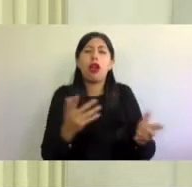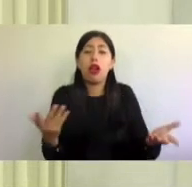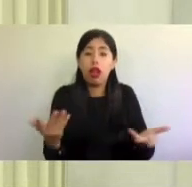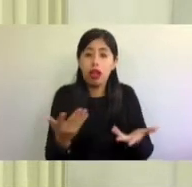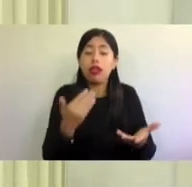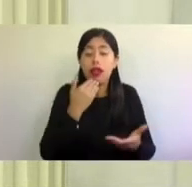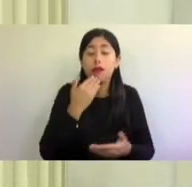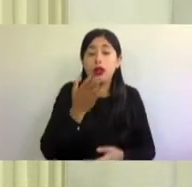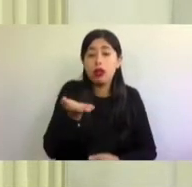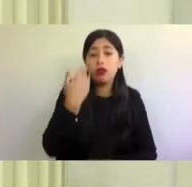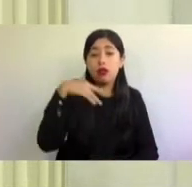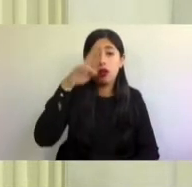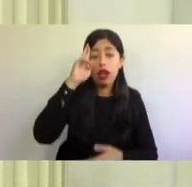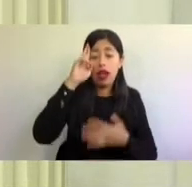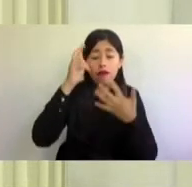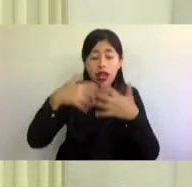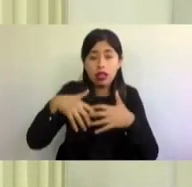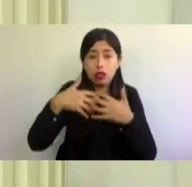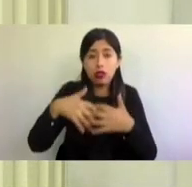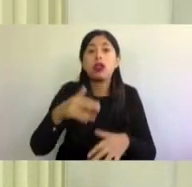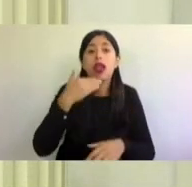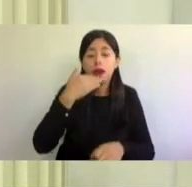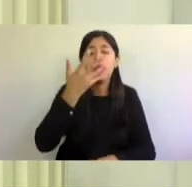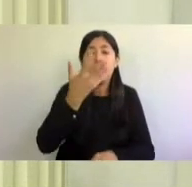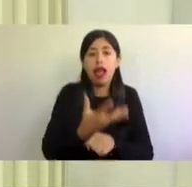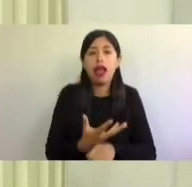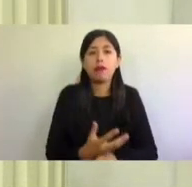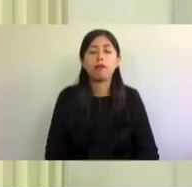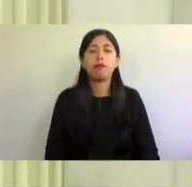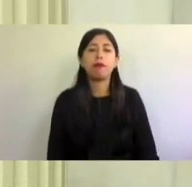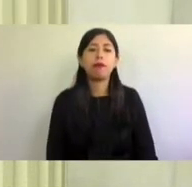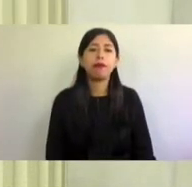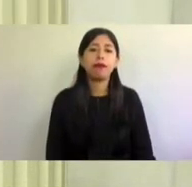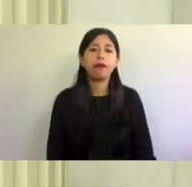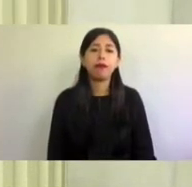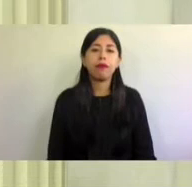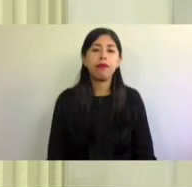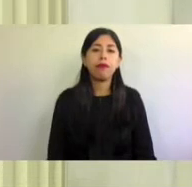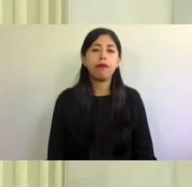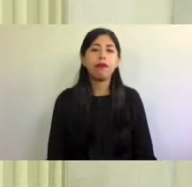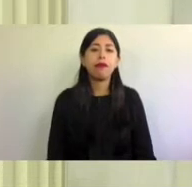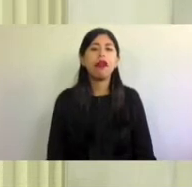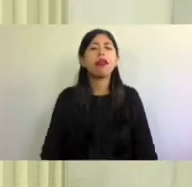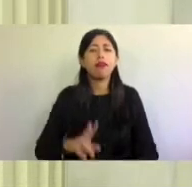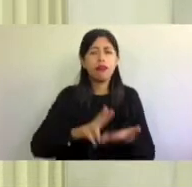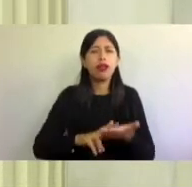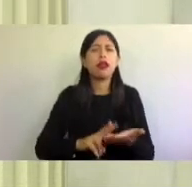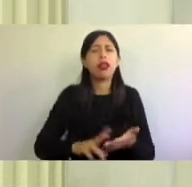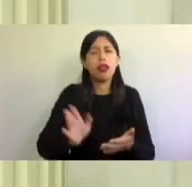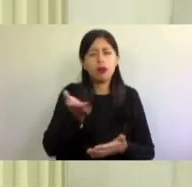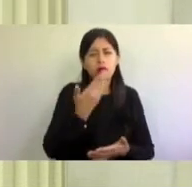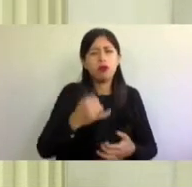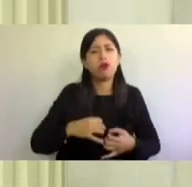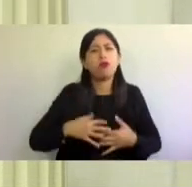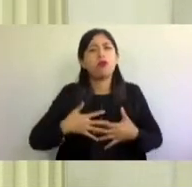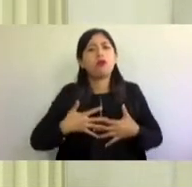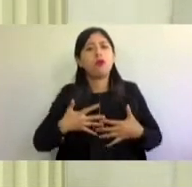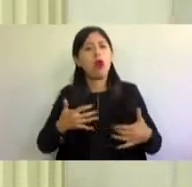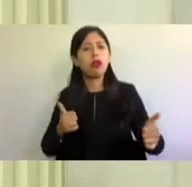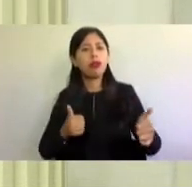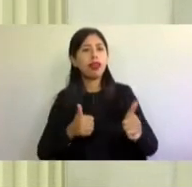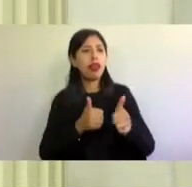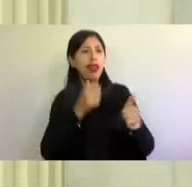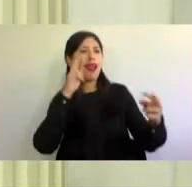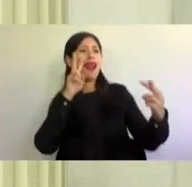seguro va a estar presente sin duda nos sentimos más cerca cuando tenemos la posibilidad de vernos las caras